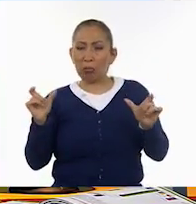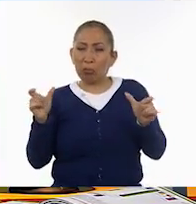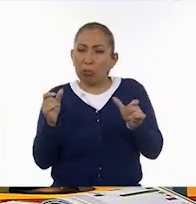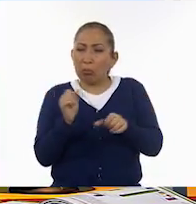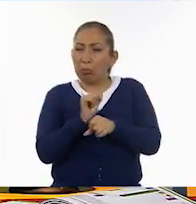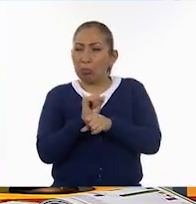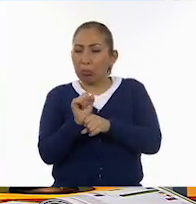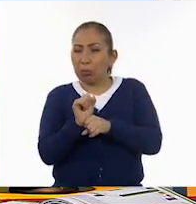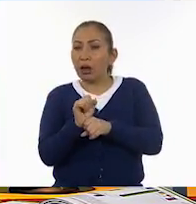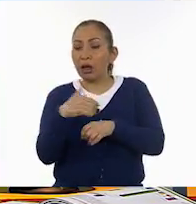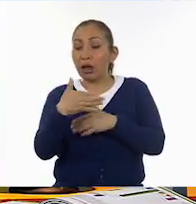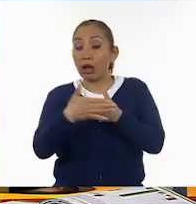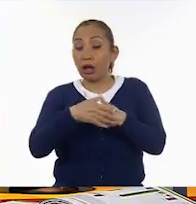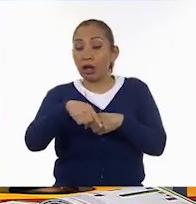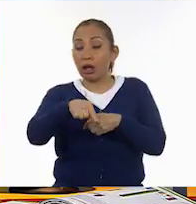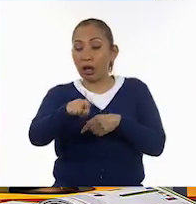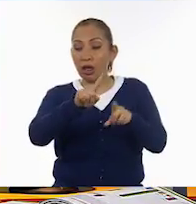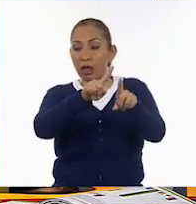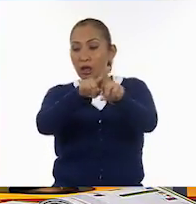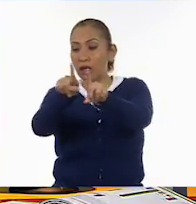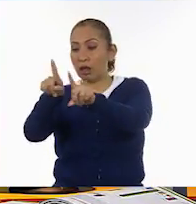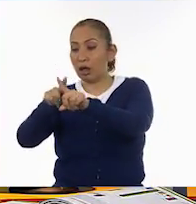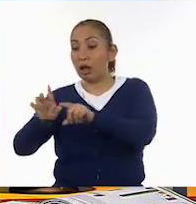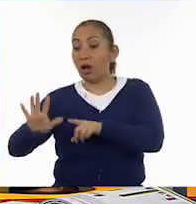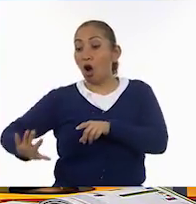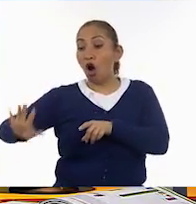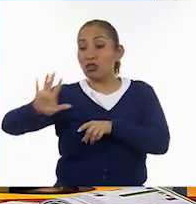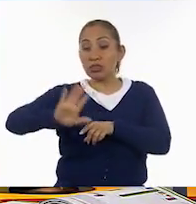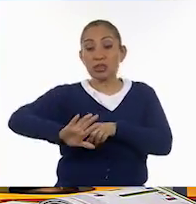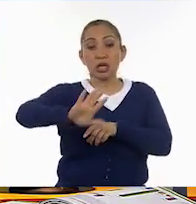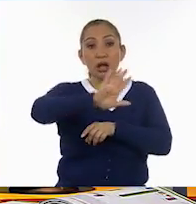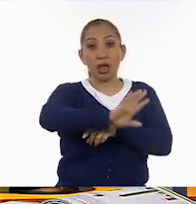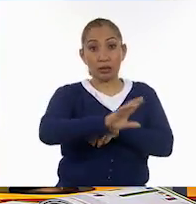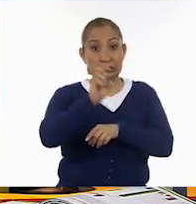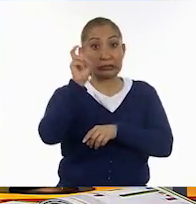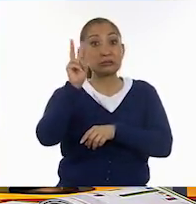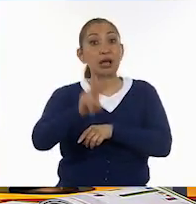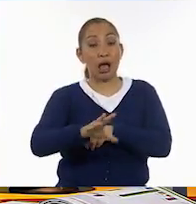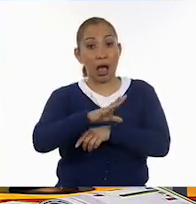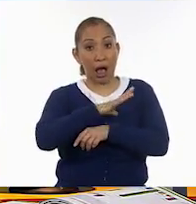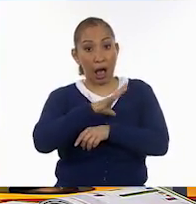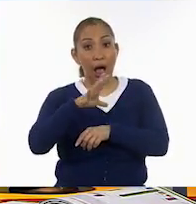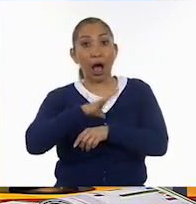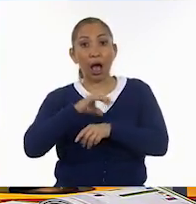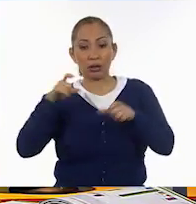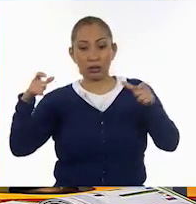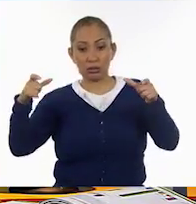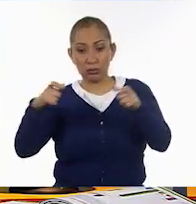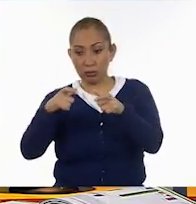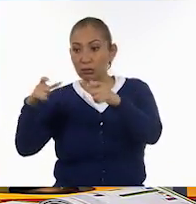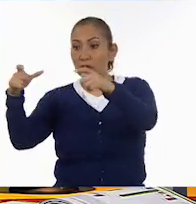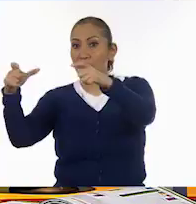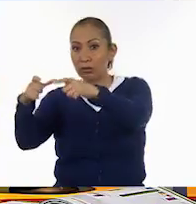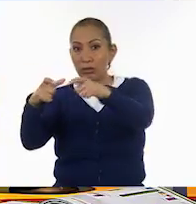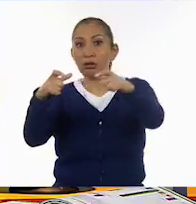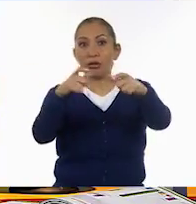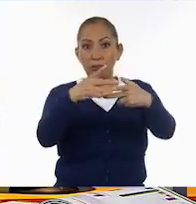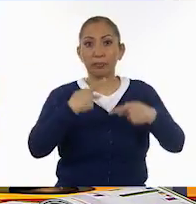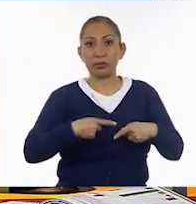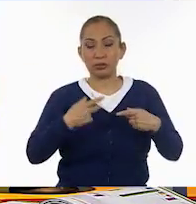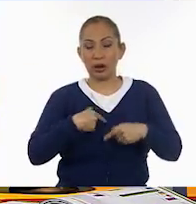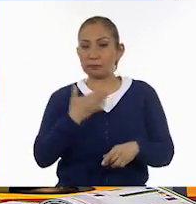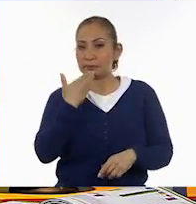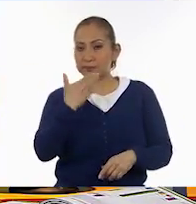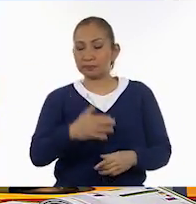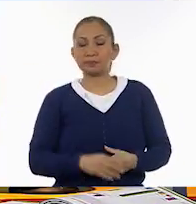vimos que va a haber cierta diversidad por continentes, donde en efecto sí hay un decremento ya de población. Muy bien,